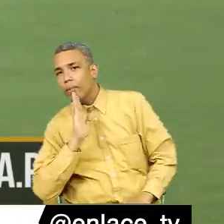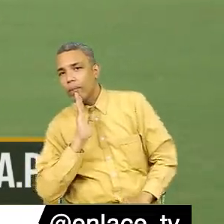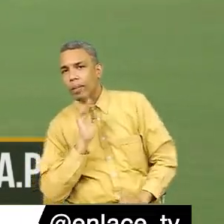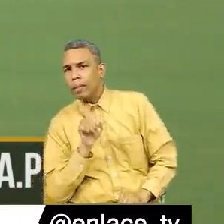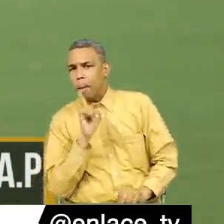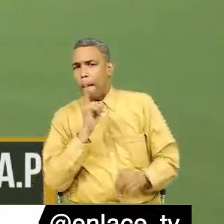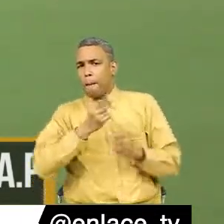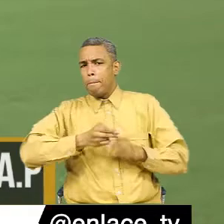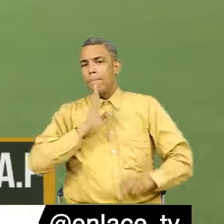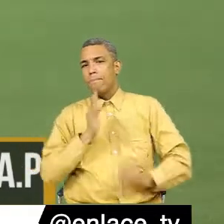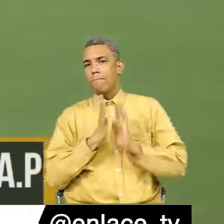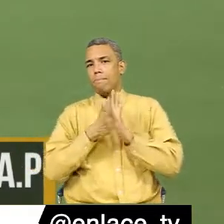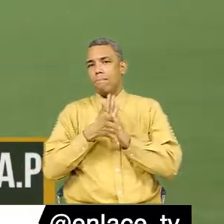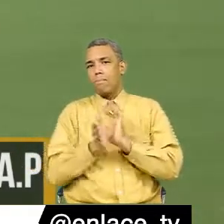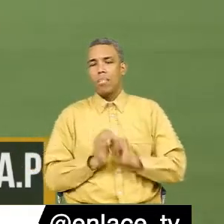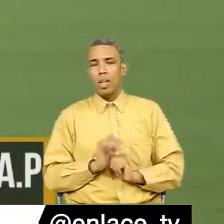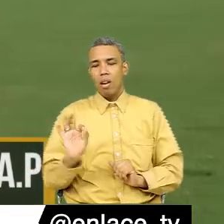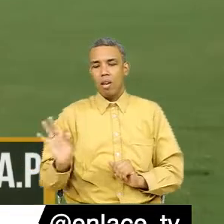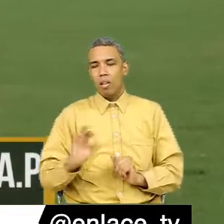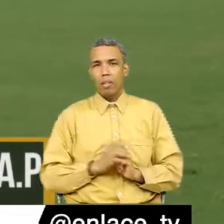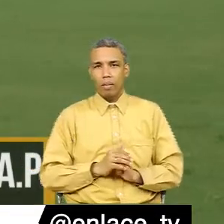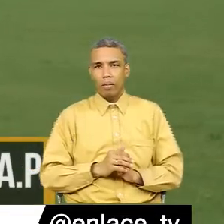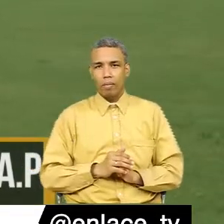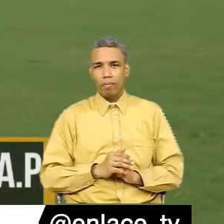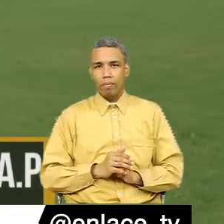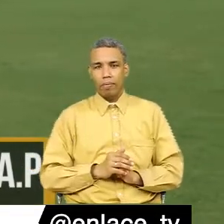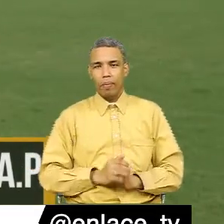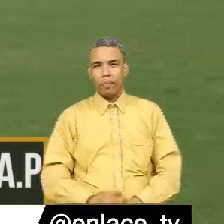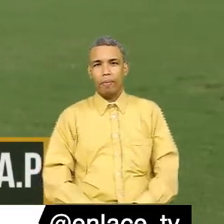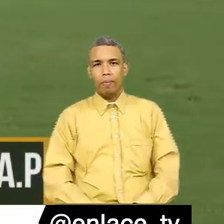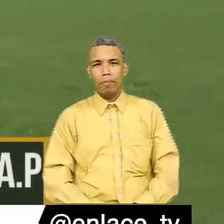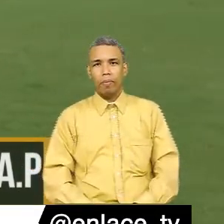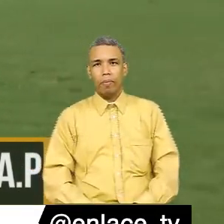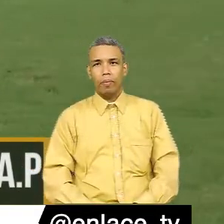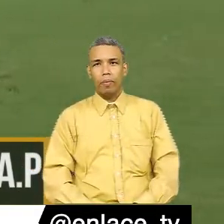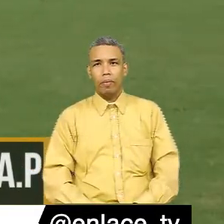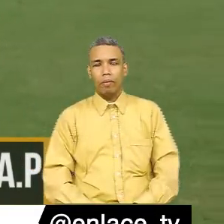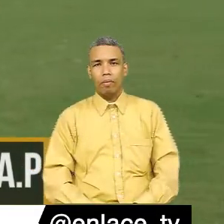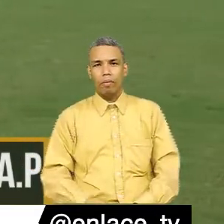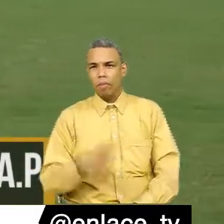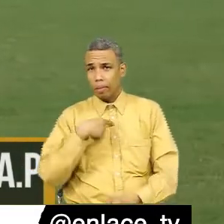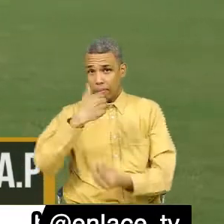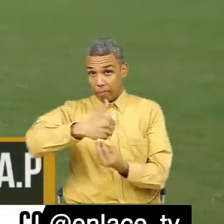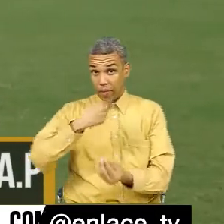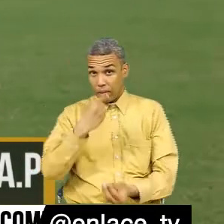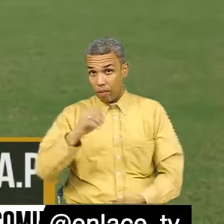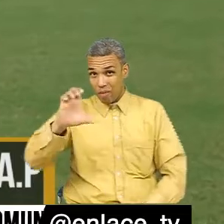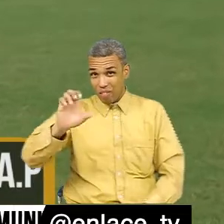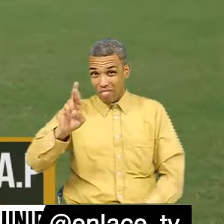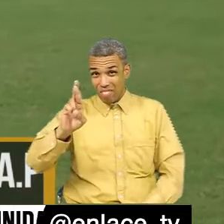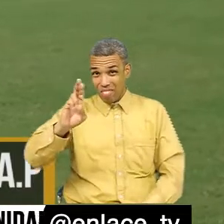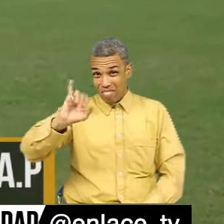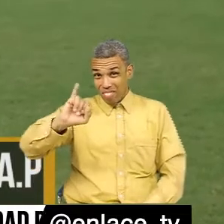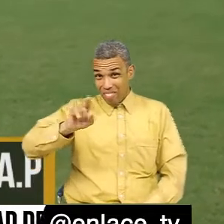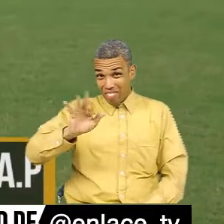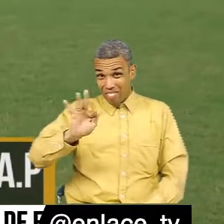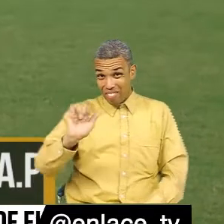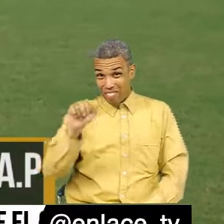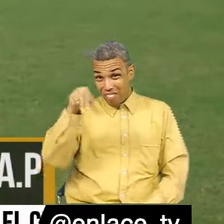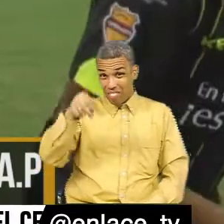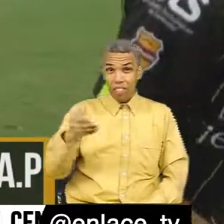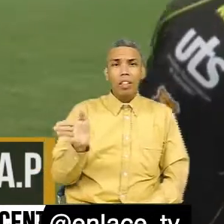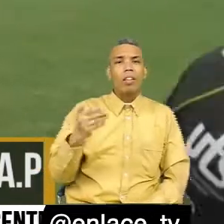Yorman Hurtado fue expulsado en el encuentro anterior frente al Atlético Huila. No descartó que Cristian Flores salga al terreno de juego. Muy